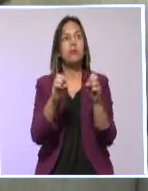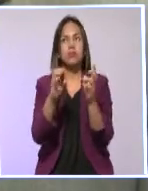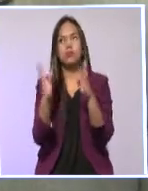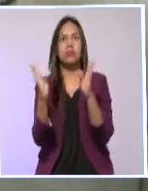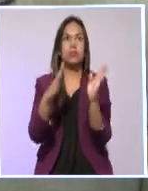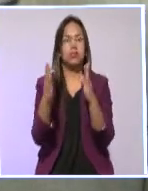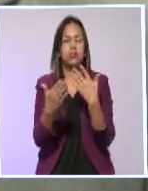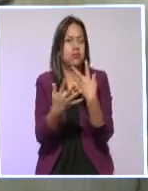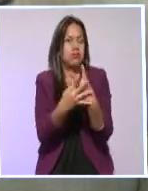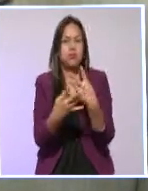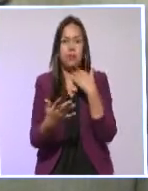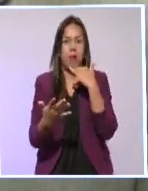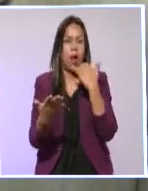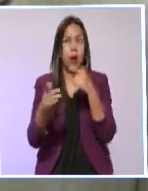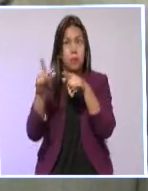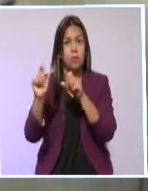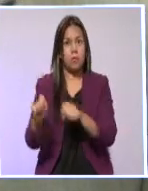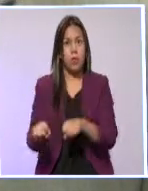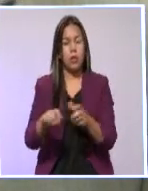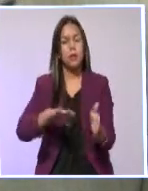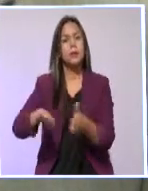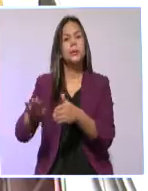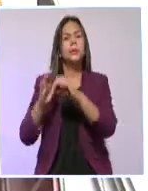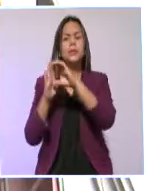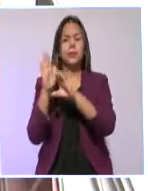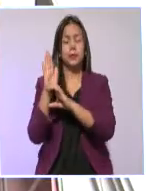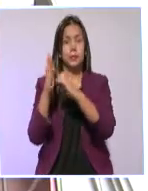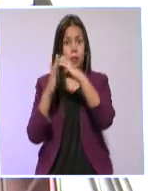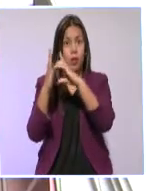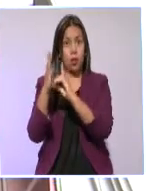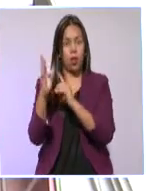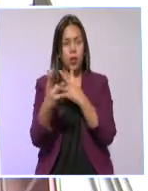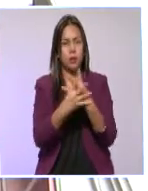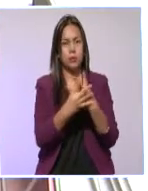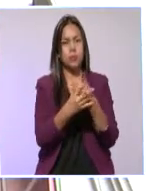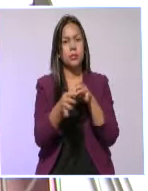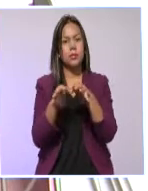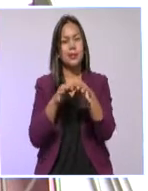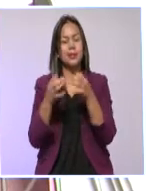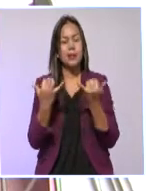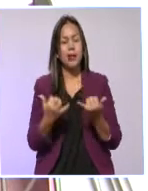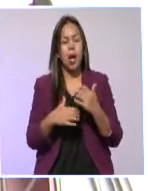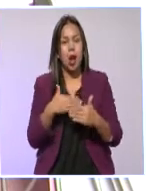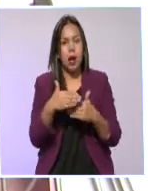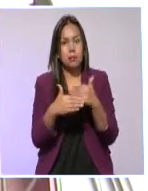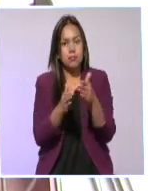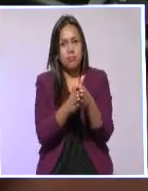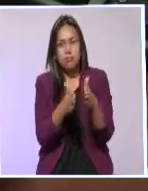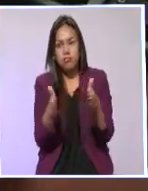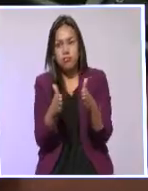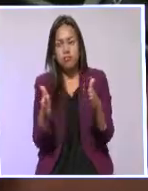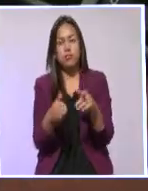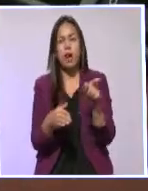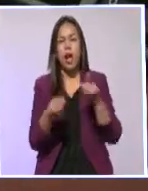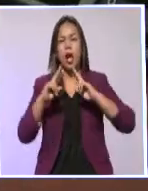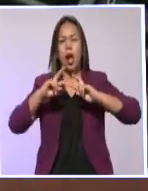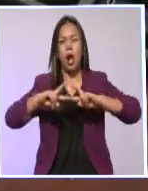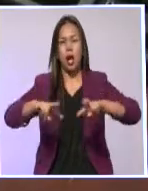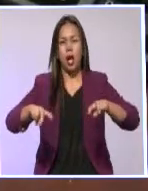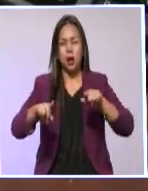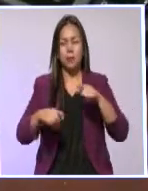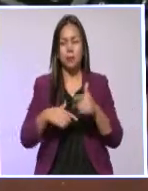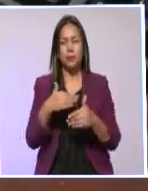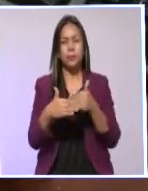cambio, explica que en el Código Orgánico Integral Penal se determina que es en la etapa de instrucción fiscal en donde se vincula según los